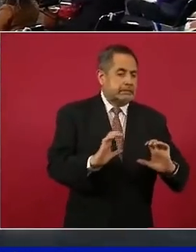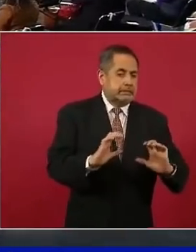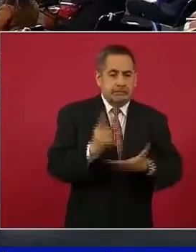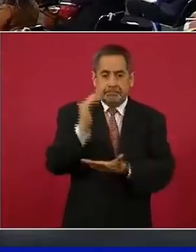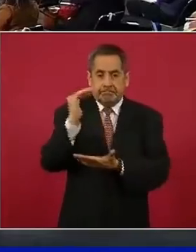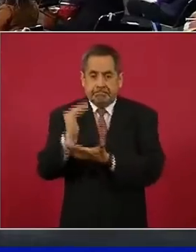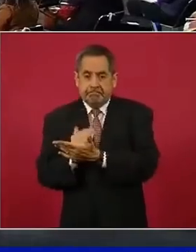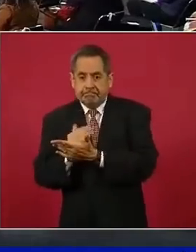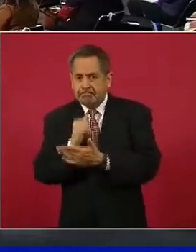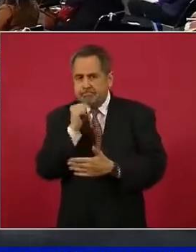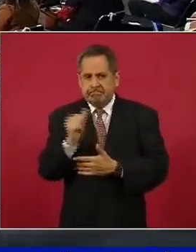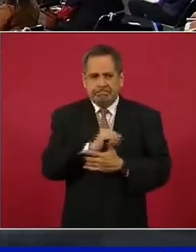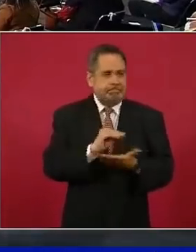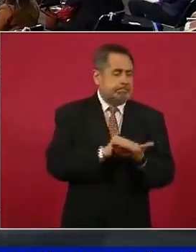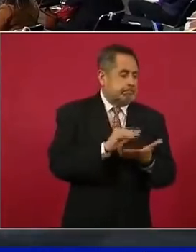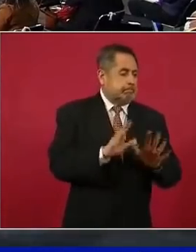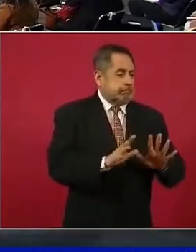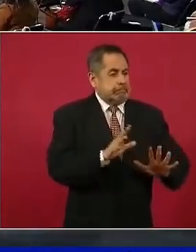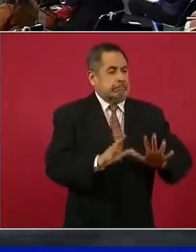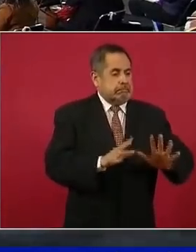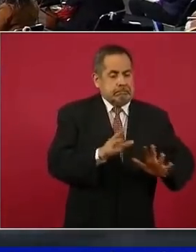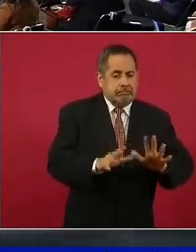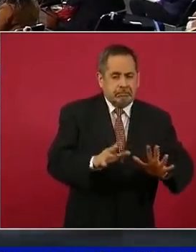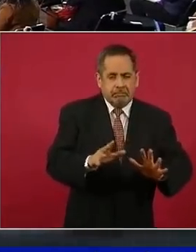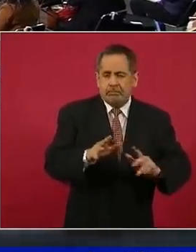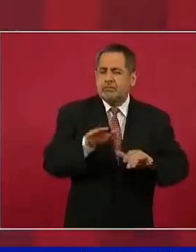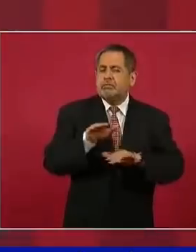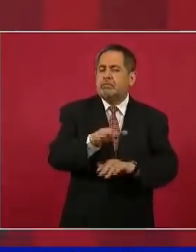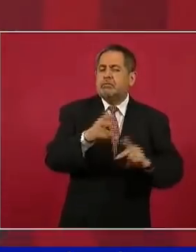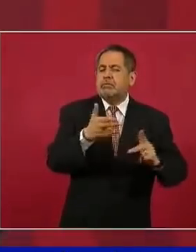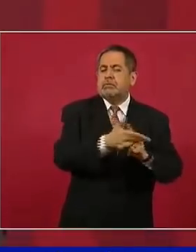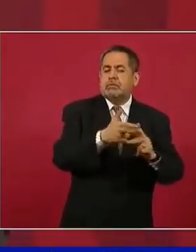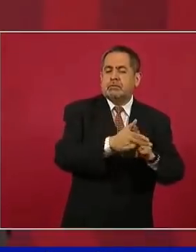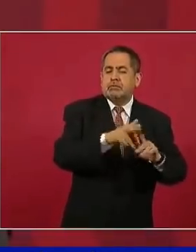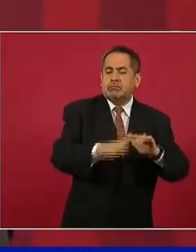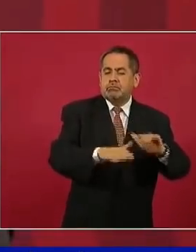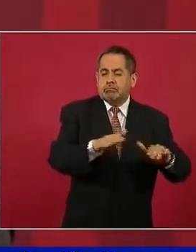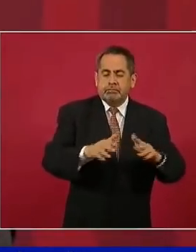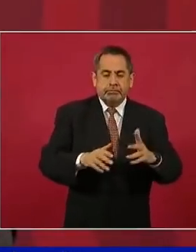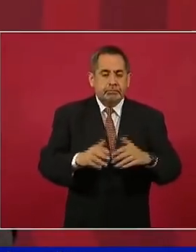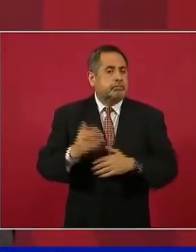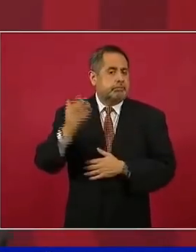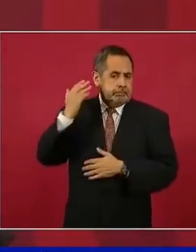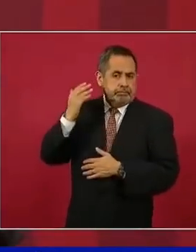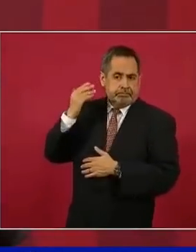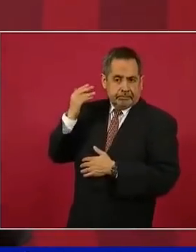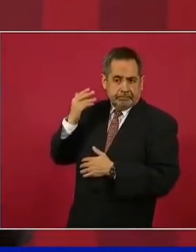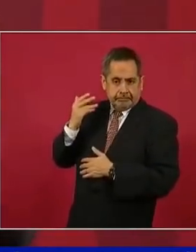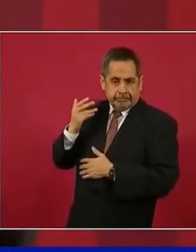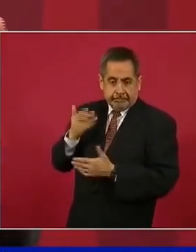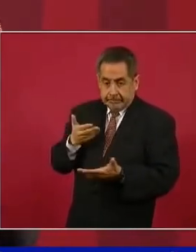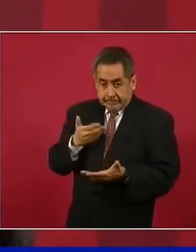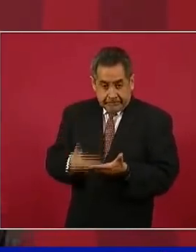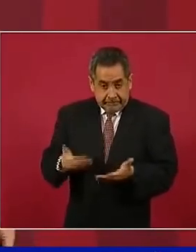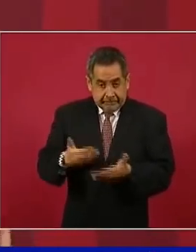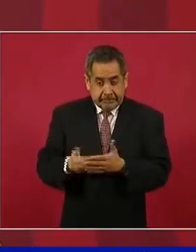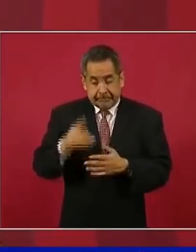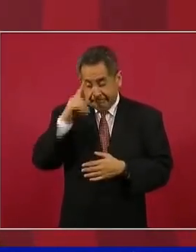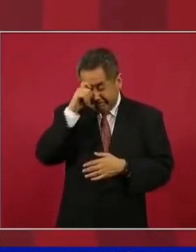sobre todo en el caso de homicidio. En todos los demás había disminución, pero ¿cómo nos